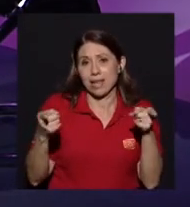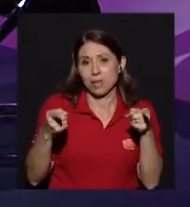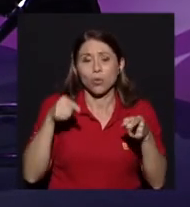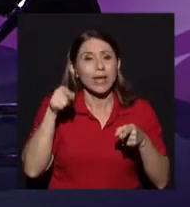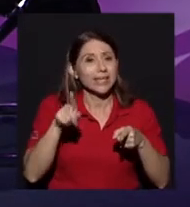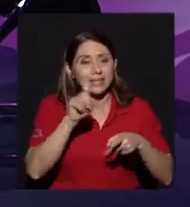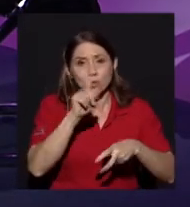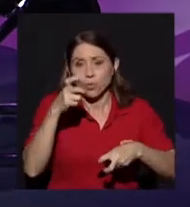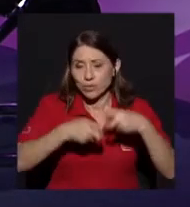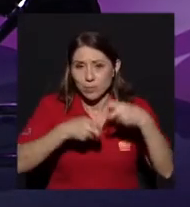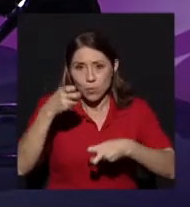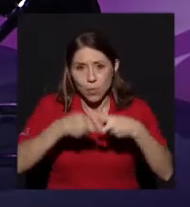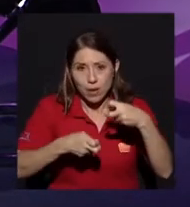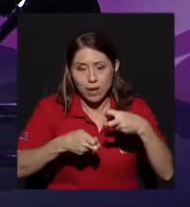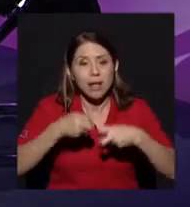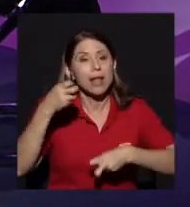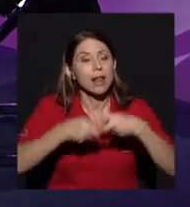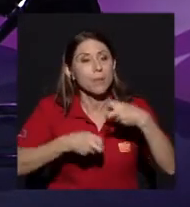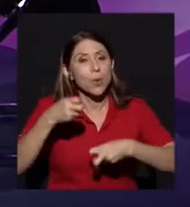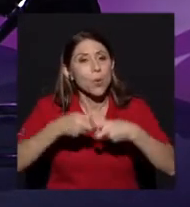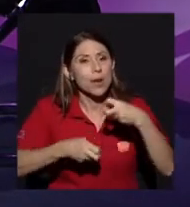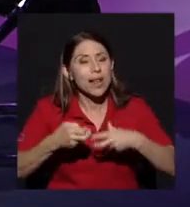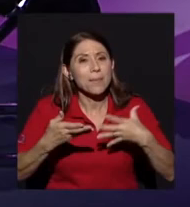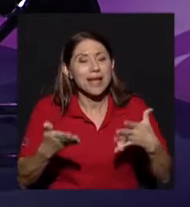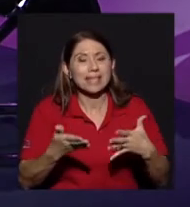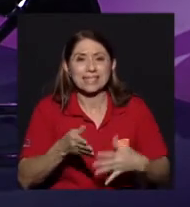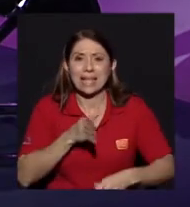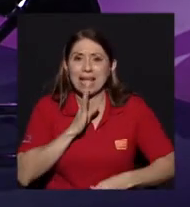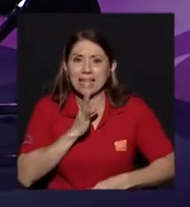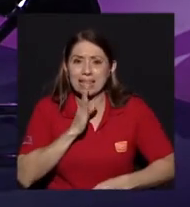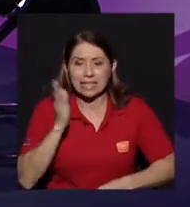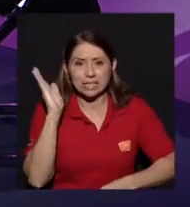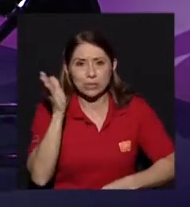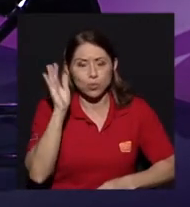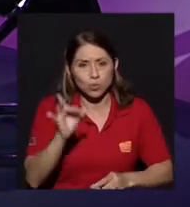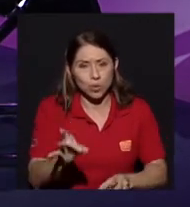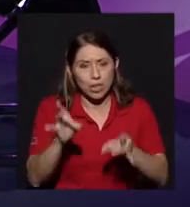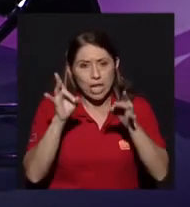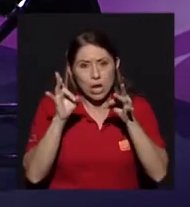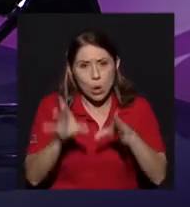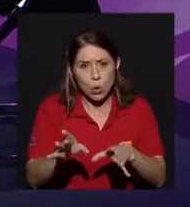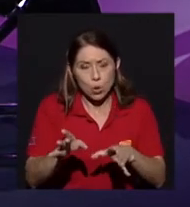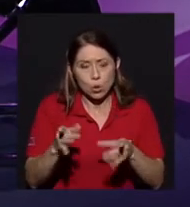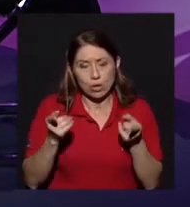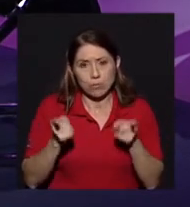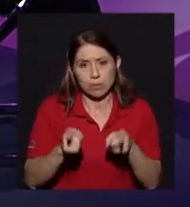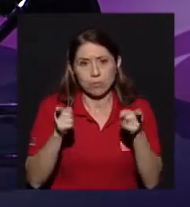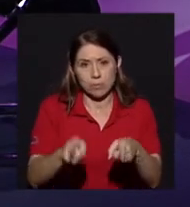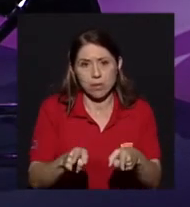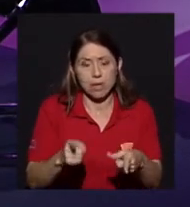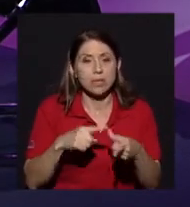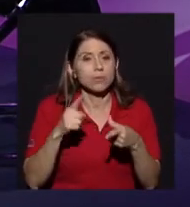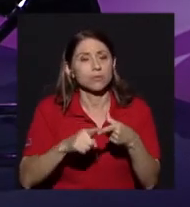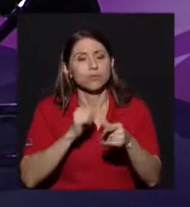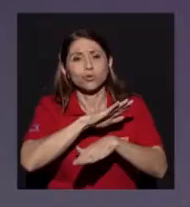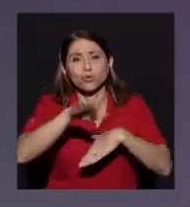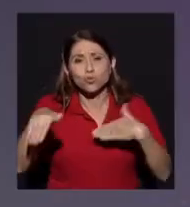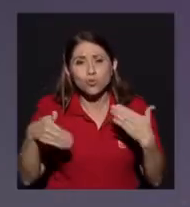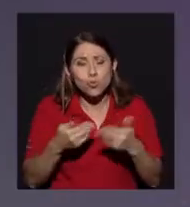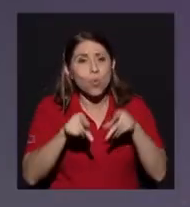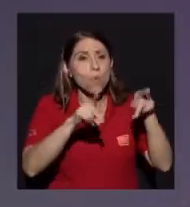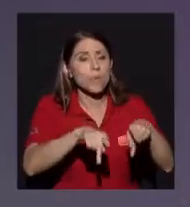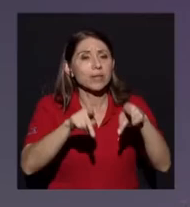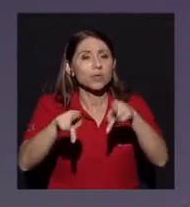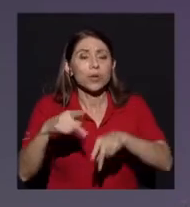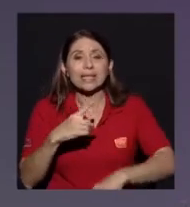el problema es el discurso de odio que se genera a partir de entonces todas esas personas que andan diciendo